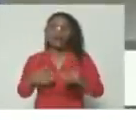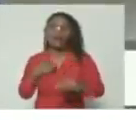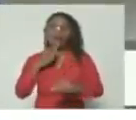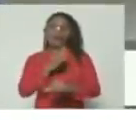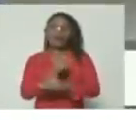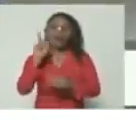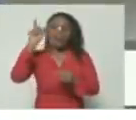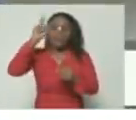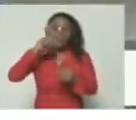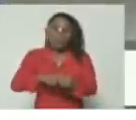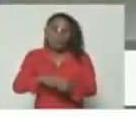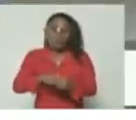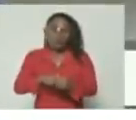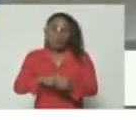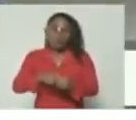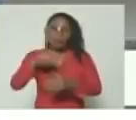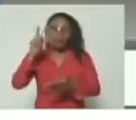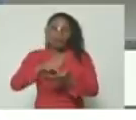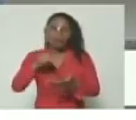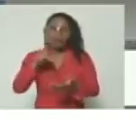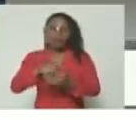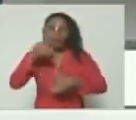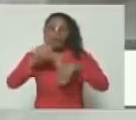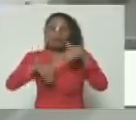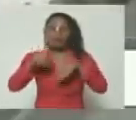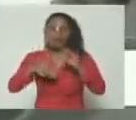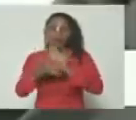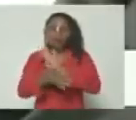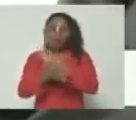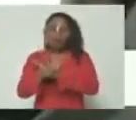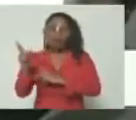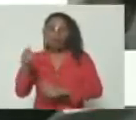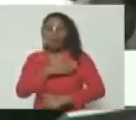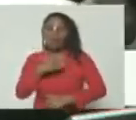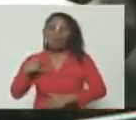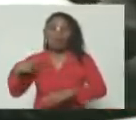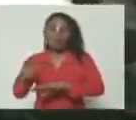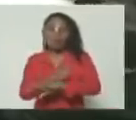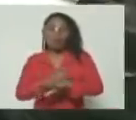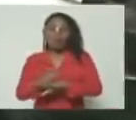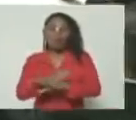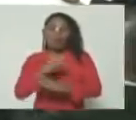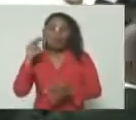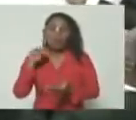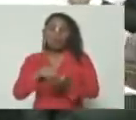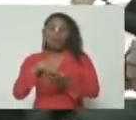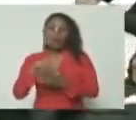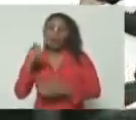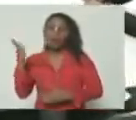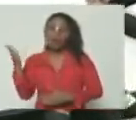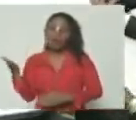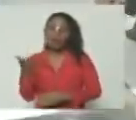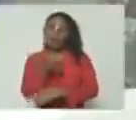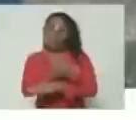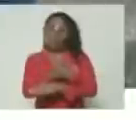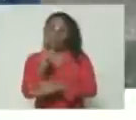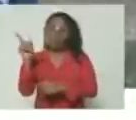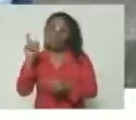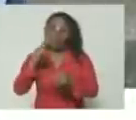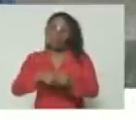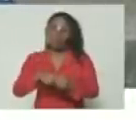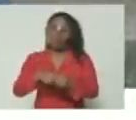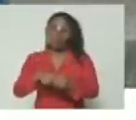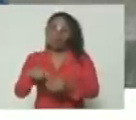su candidatura, Carlos Ocariz, que dice que quiere ser gobernador de Miranda, Carlos Ocariz, cuando tú vayas a escribir tu candidatura